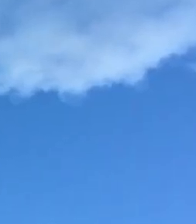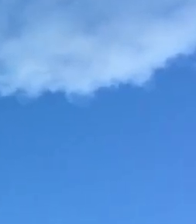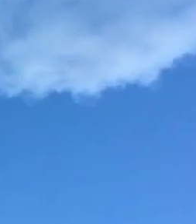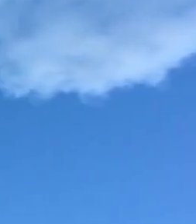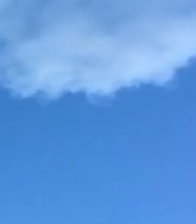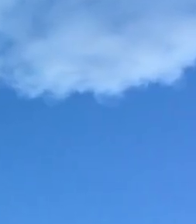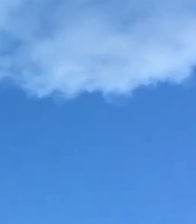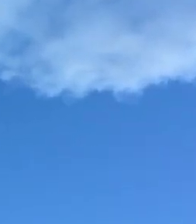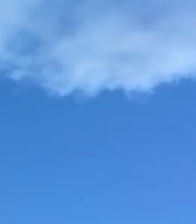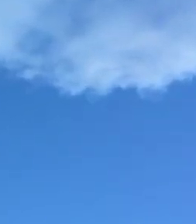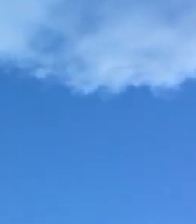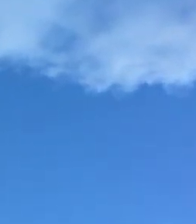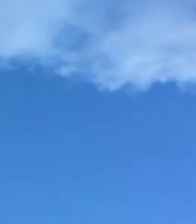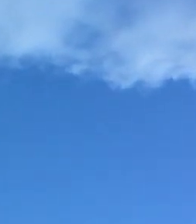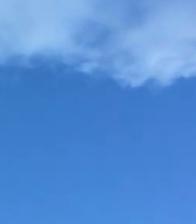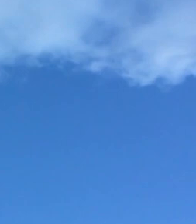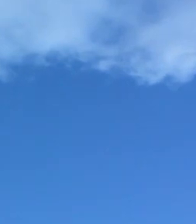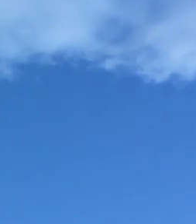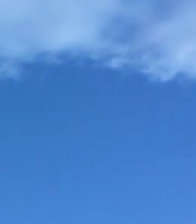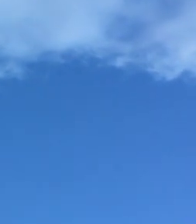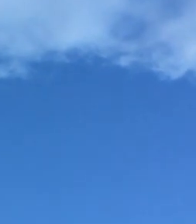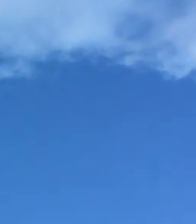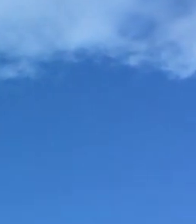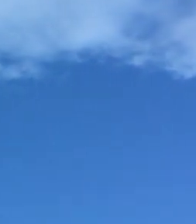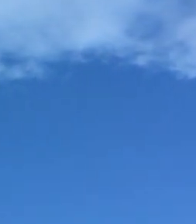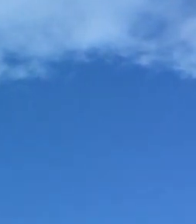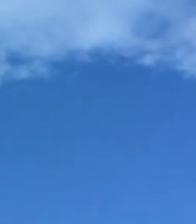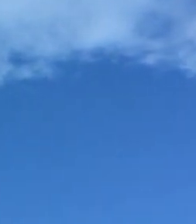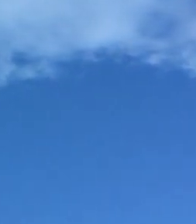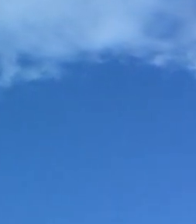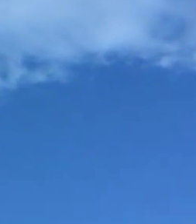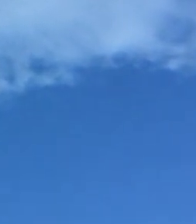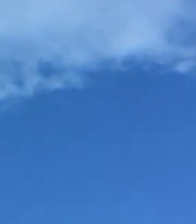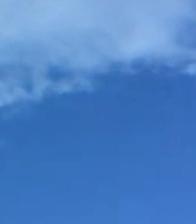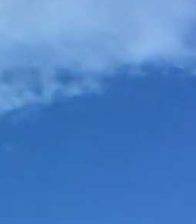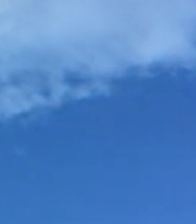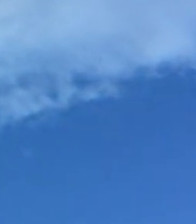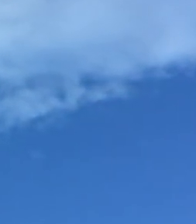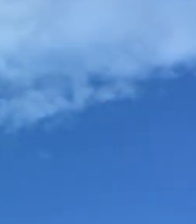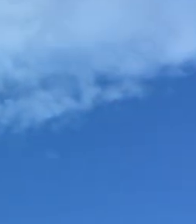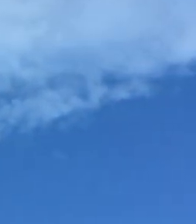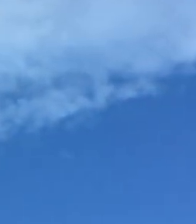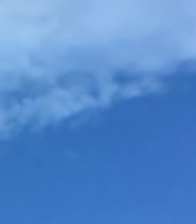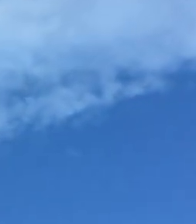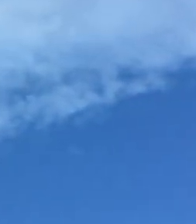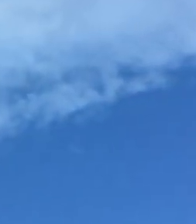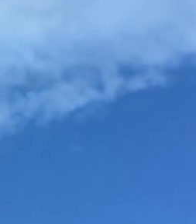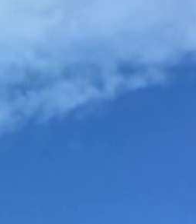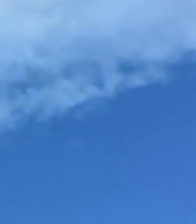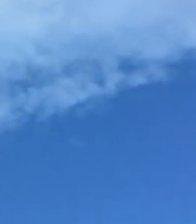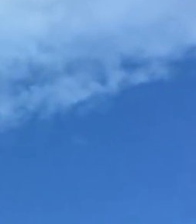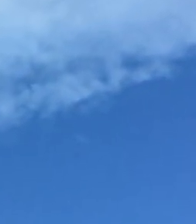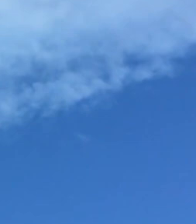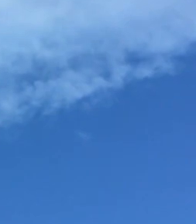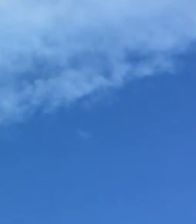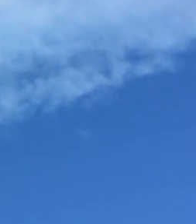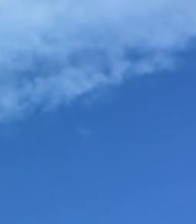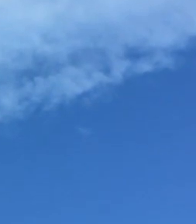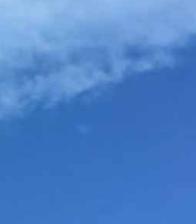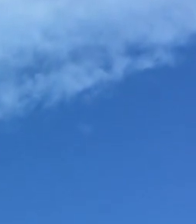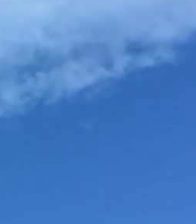el presidente Andrés Manuel López Obrador dará a conocer la nueva empresa en las próximas semanas y lanzará